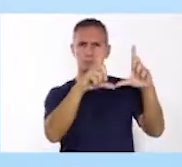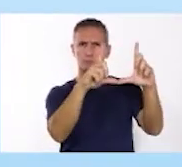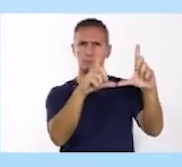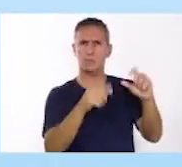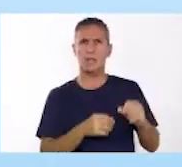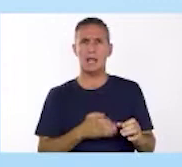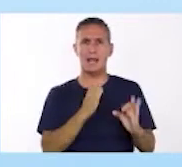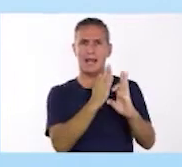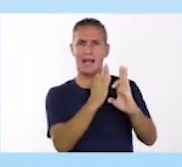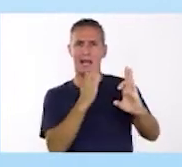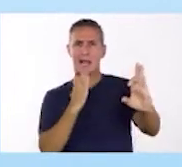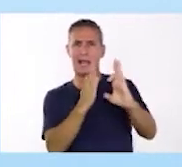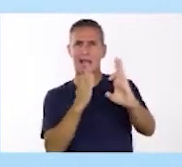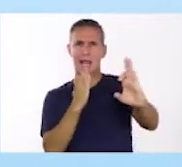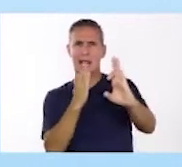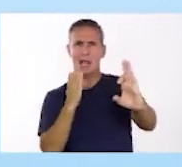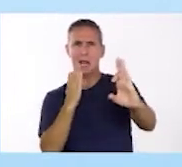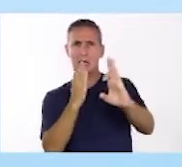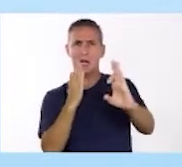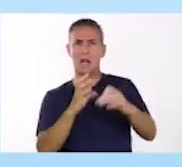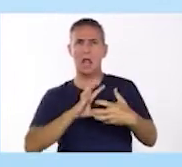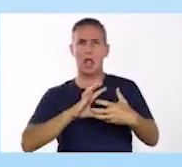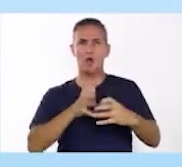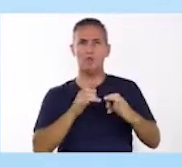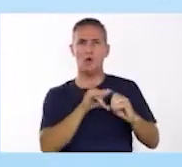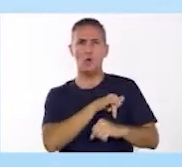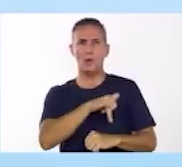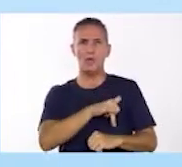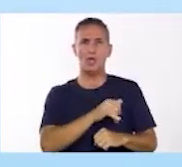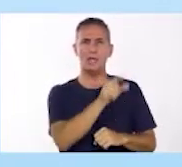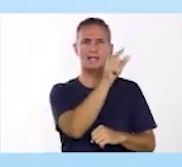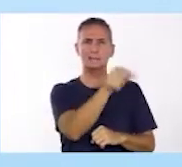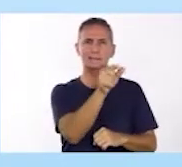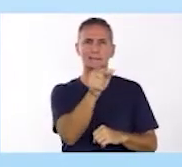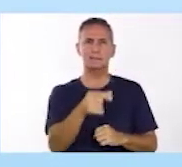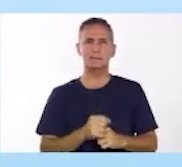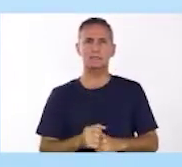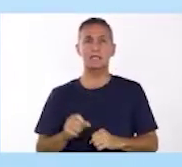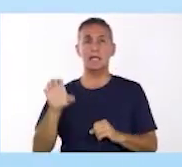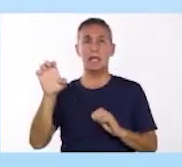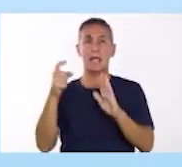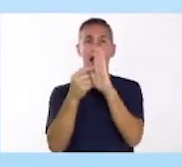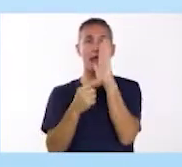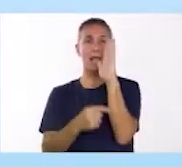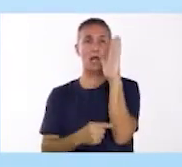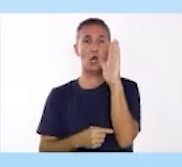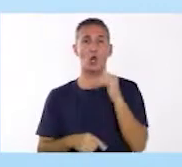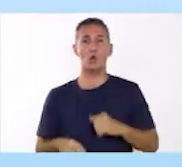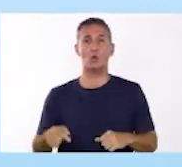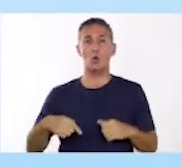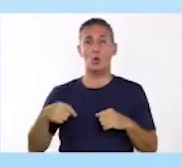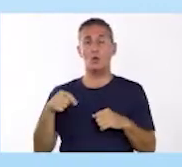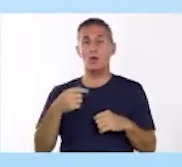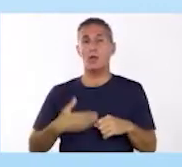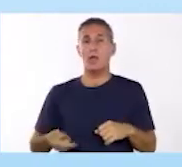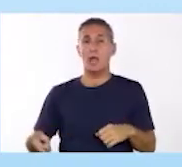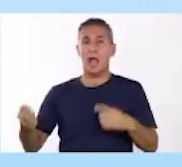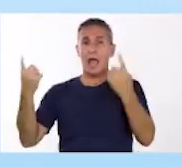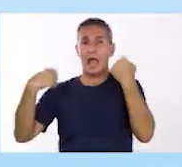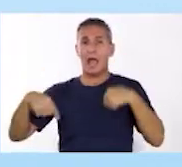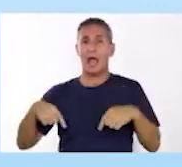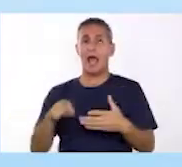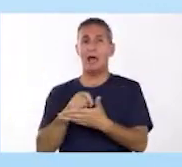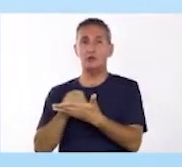alienación del hombre y elementos autobiográficos que